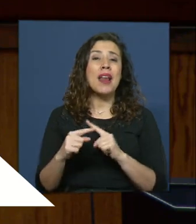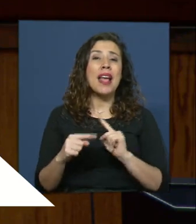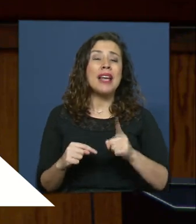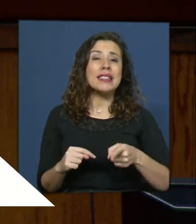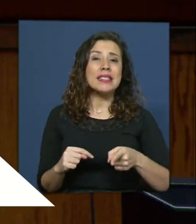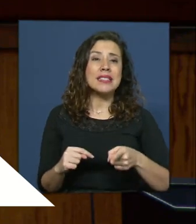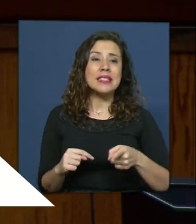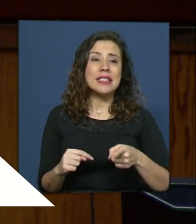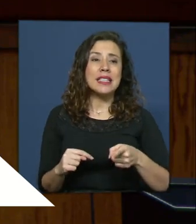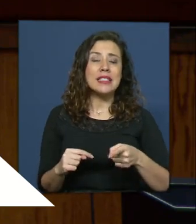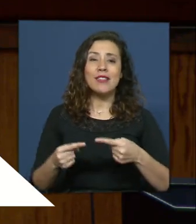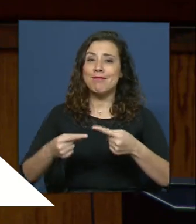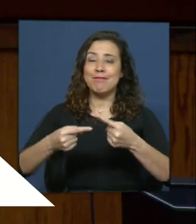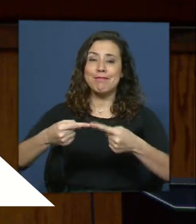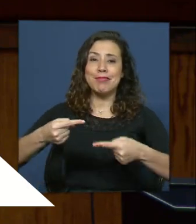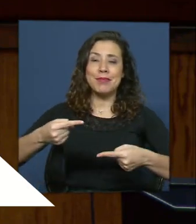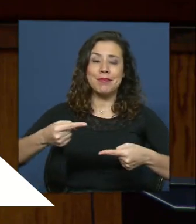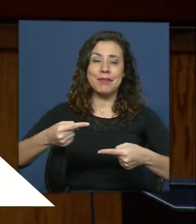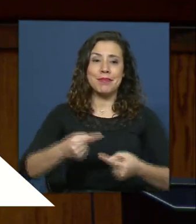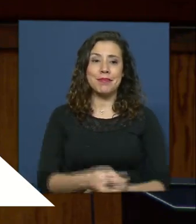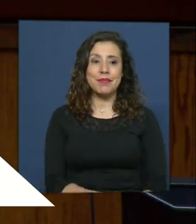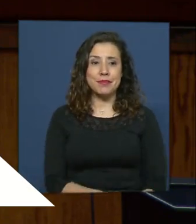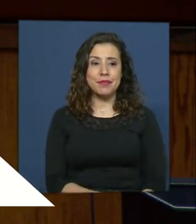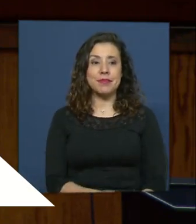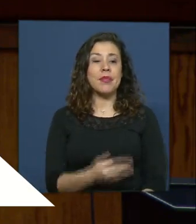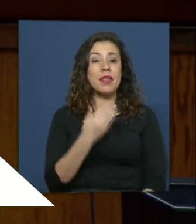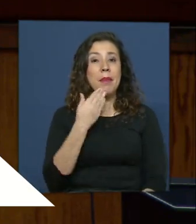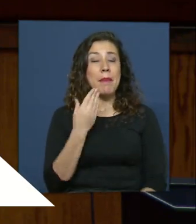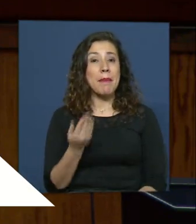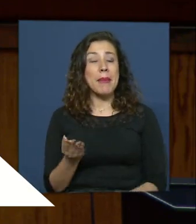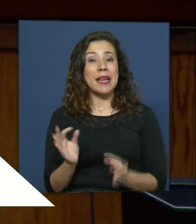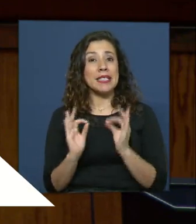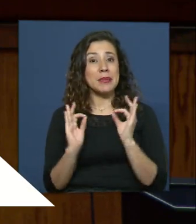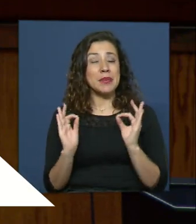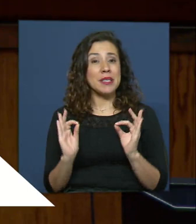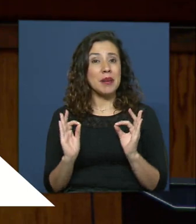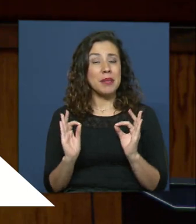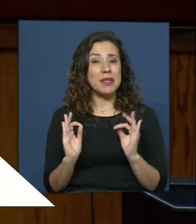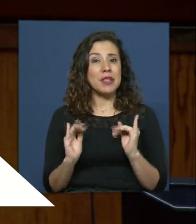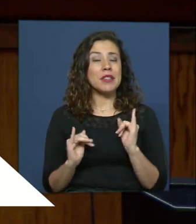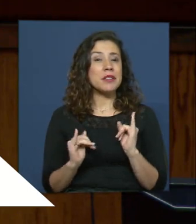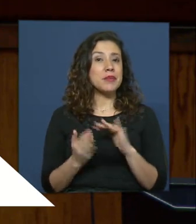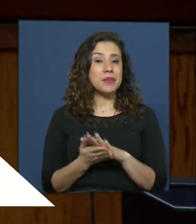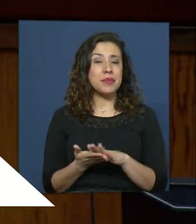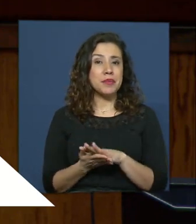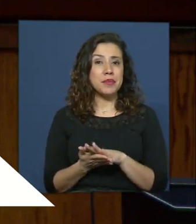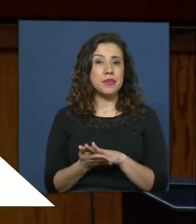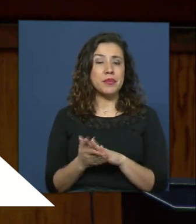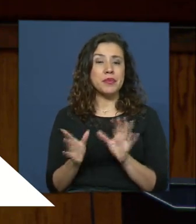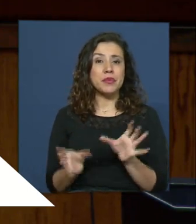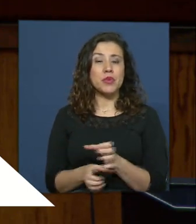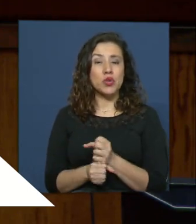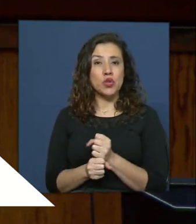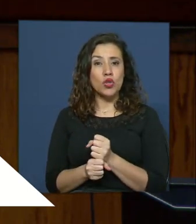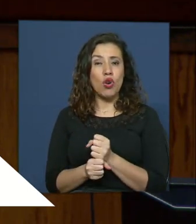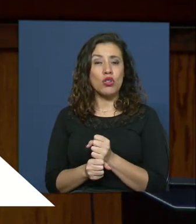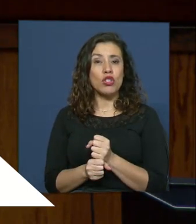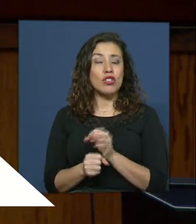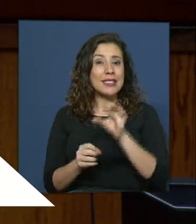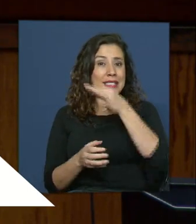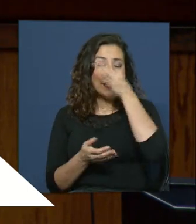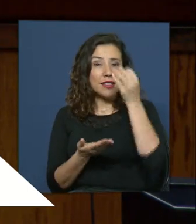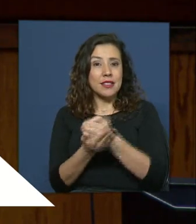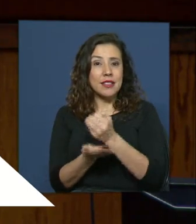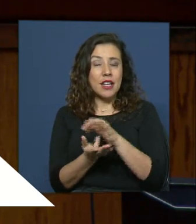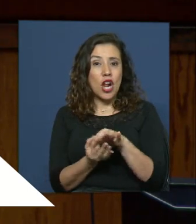requisitos incompatibles con estas. Adicionalmente, en caso que el sostenedor sin fines de